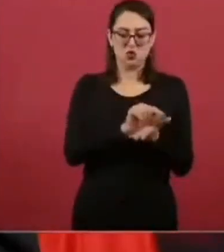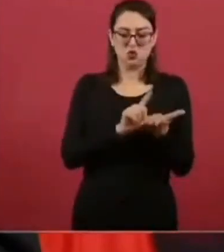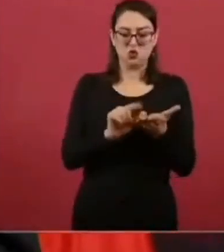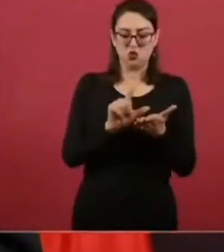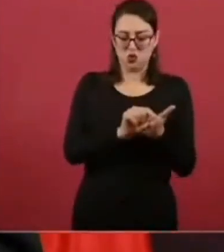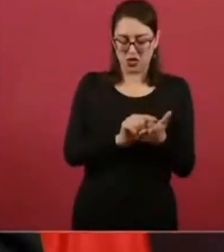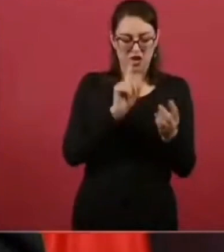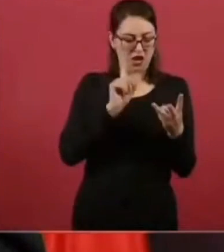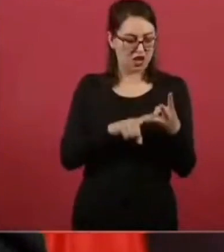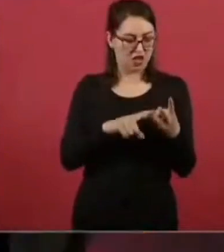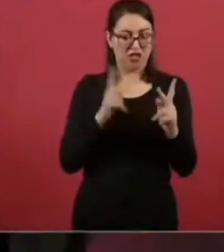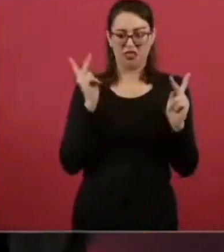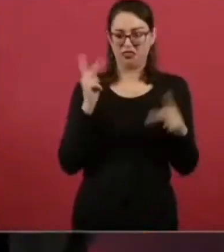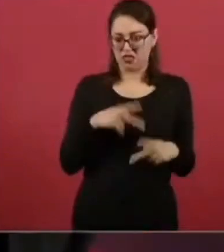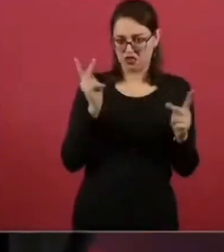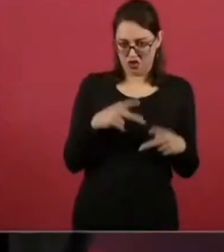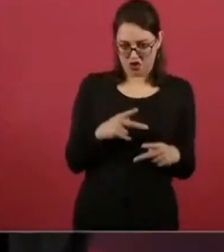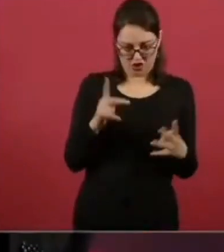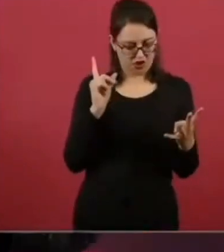Instagram.